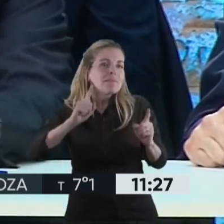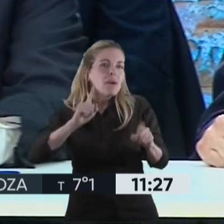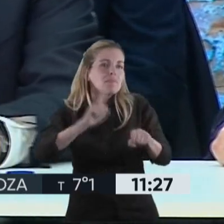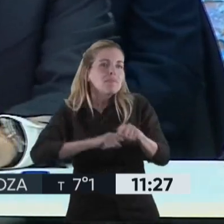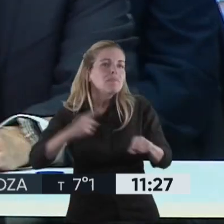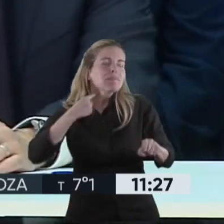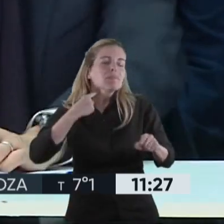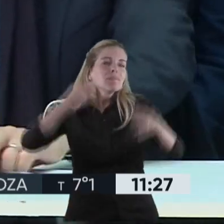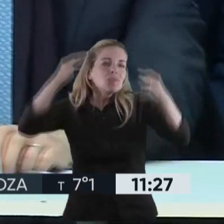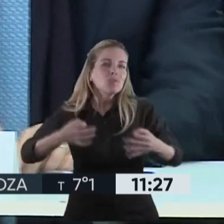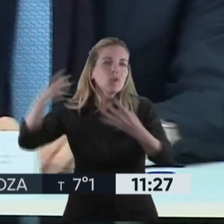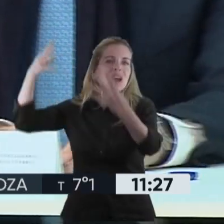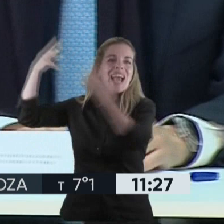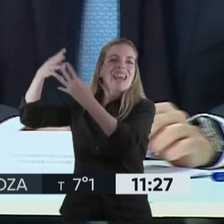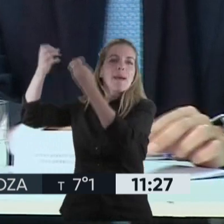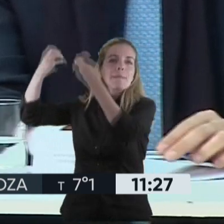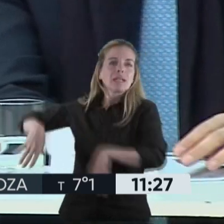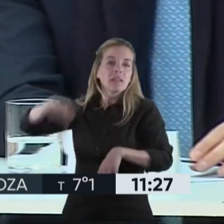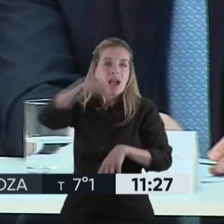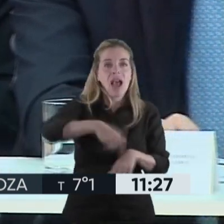cómo se disparó en la Argentina.